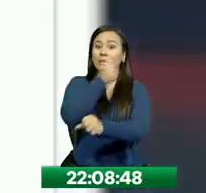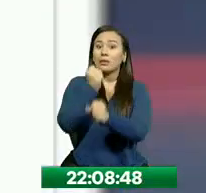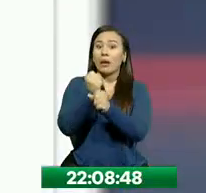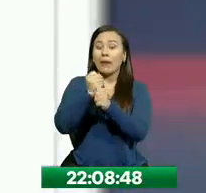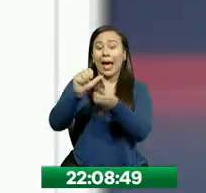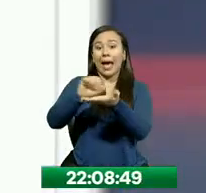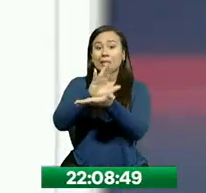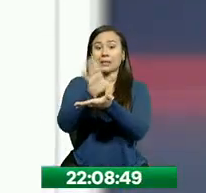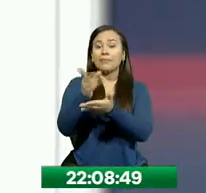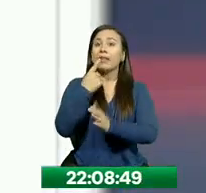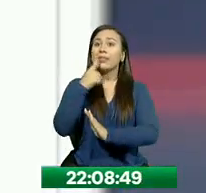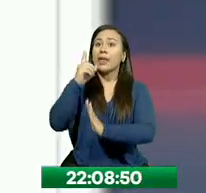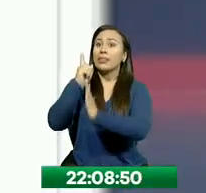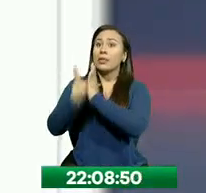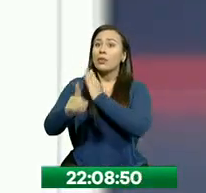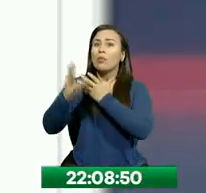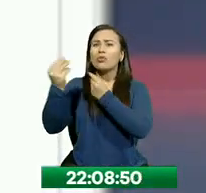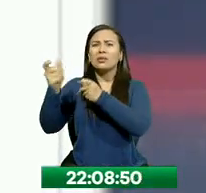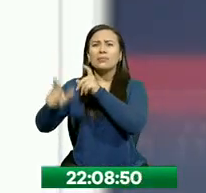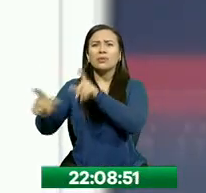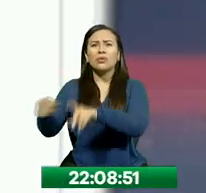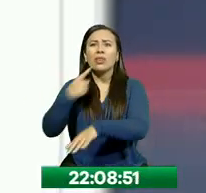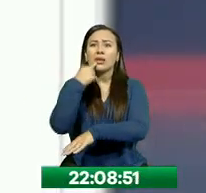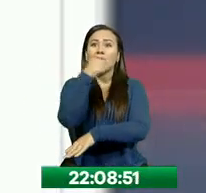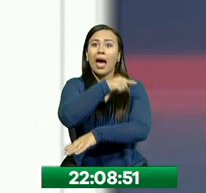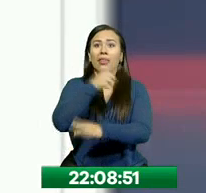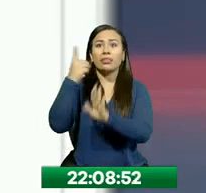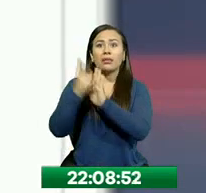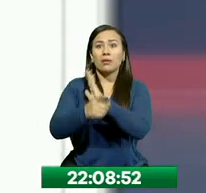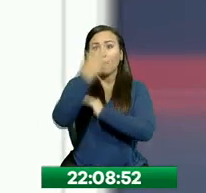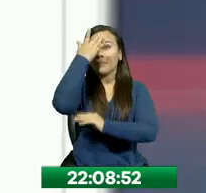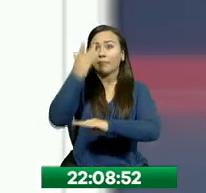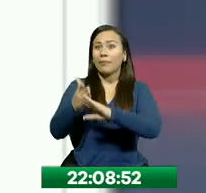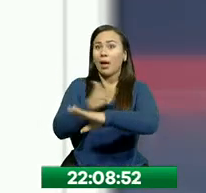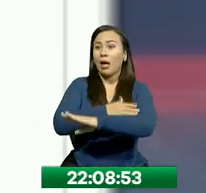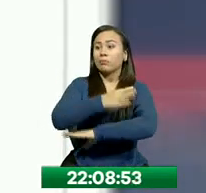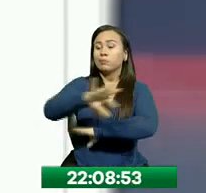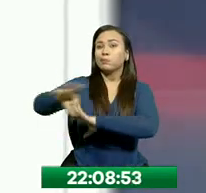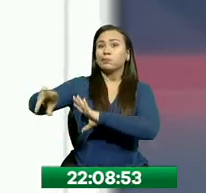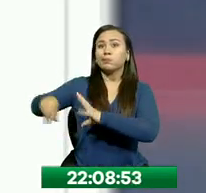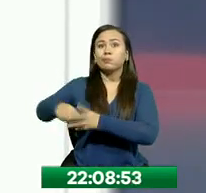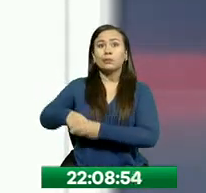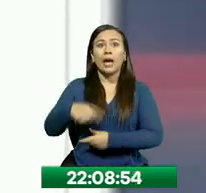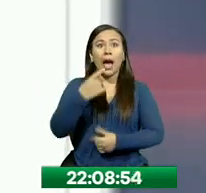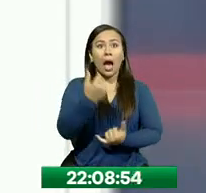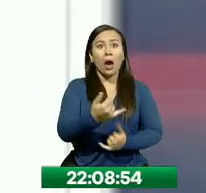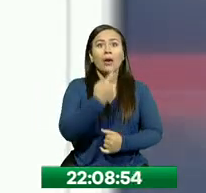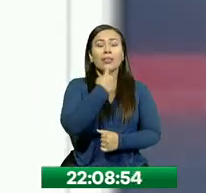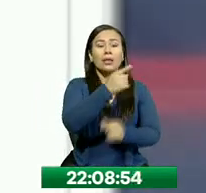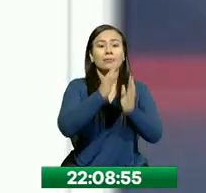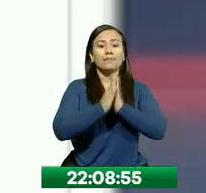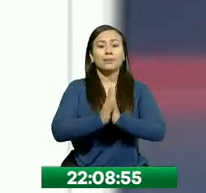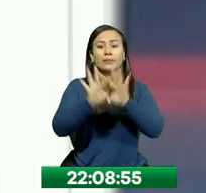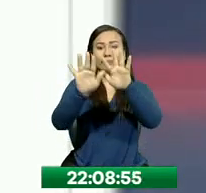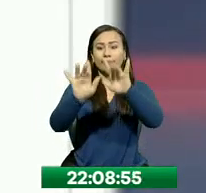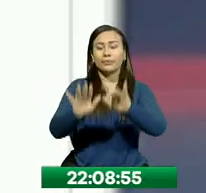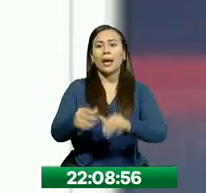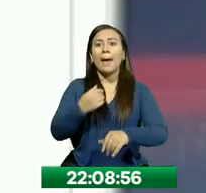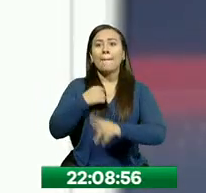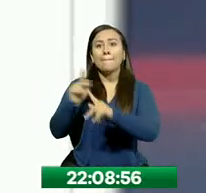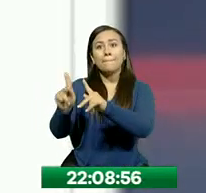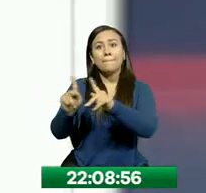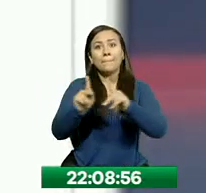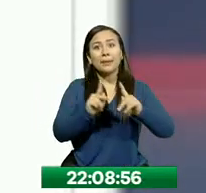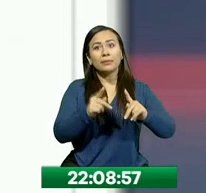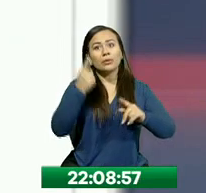su parte, Vicuña, a través de su cuenta de Twitter, informó que fue esta mañana que solicitó al primer mandatario a través de una carta la licencia